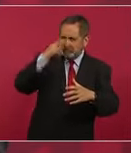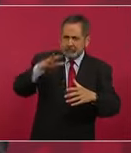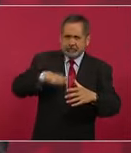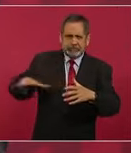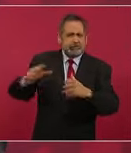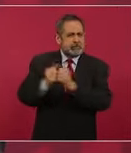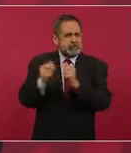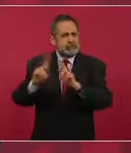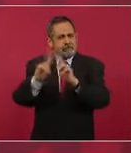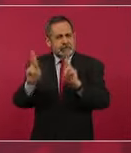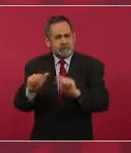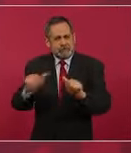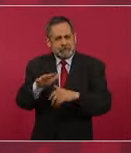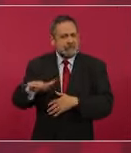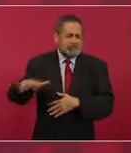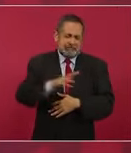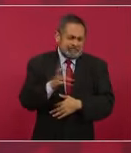pacífico.